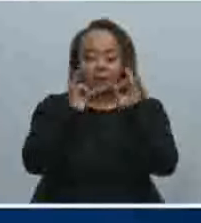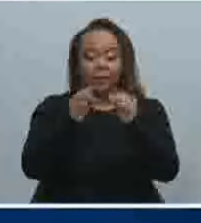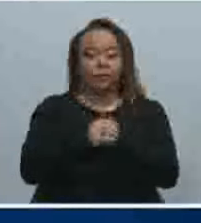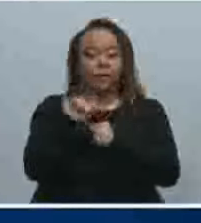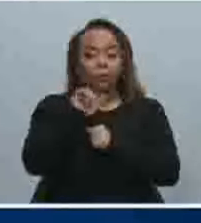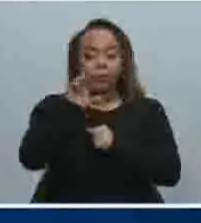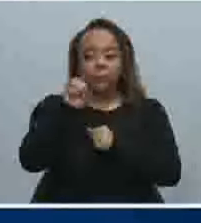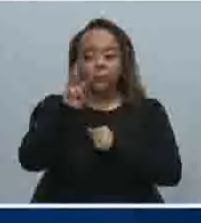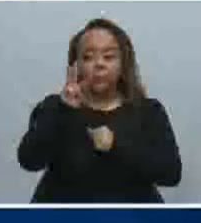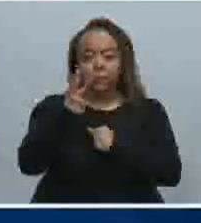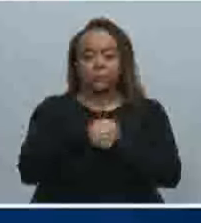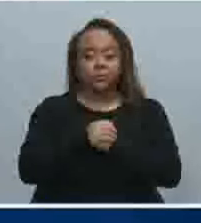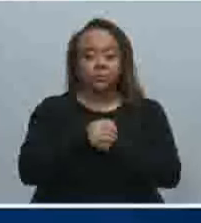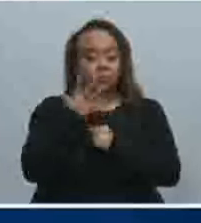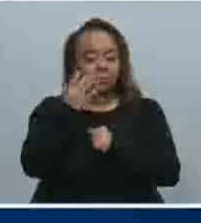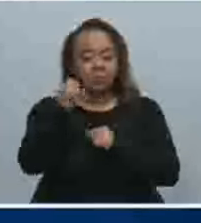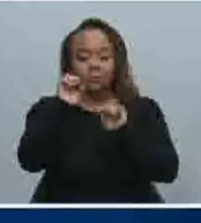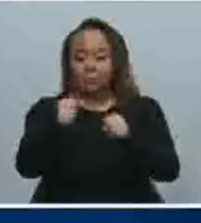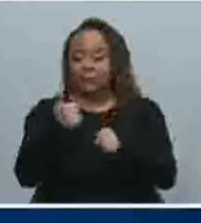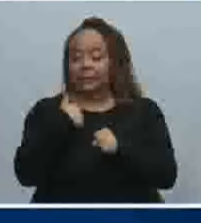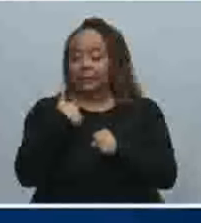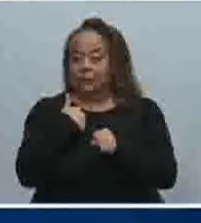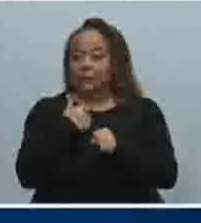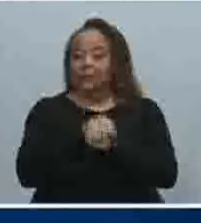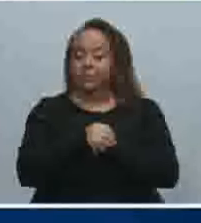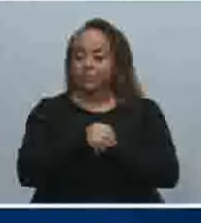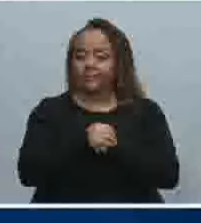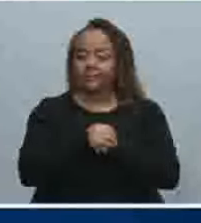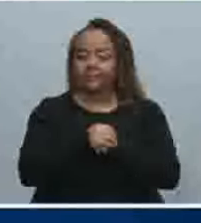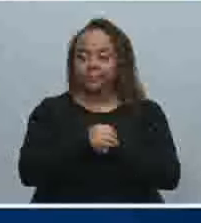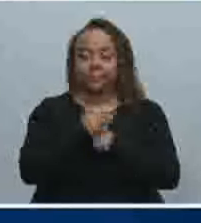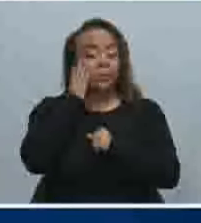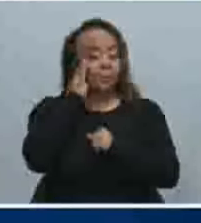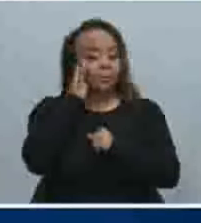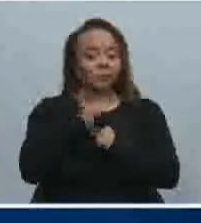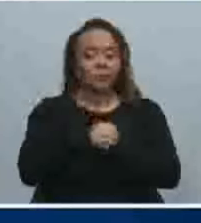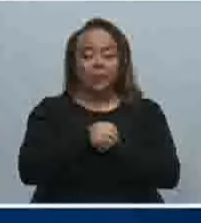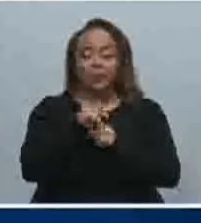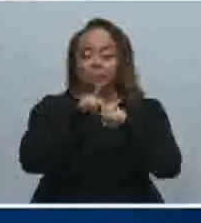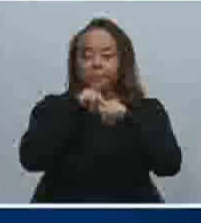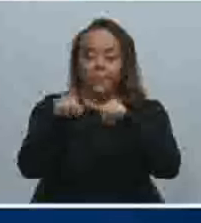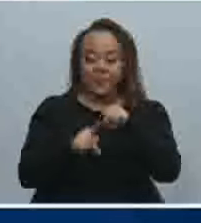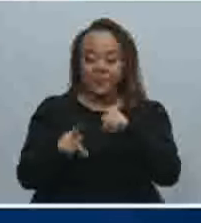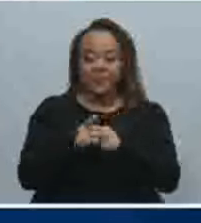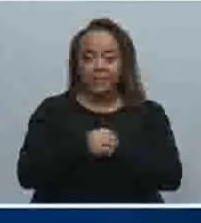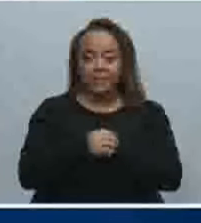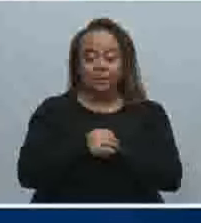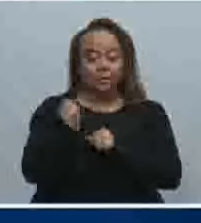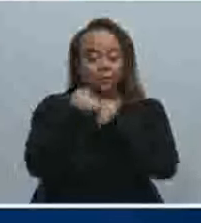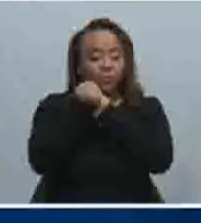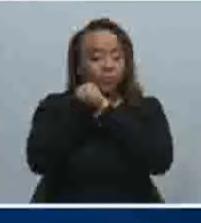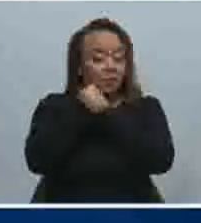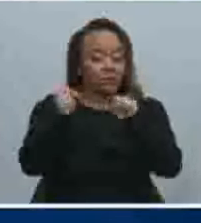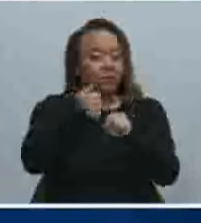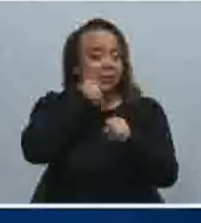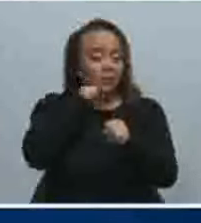va eh si puede tener signos importantes de de preocupación a Pérez Celedón lo salvó ayer el gol de